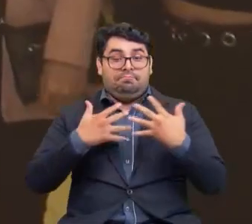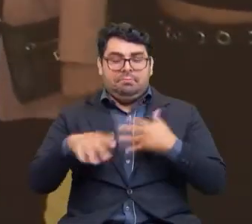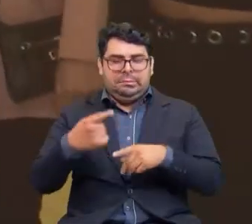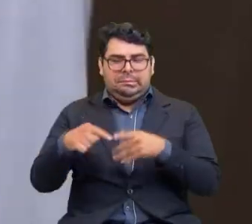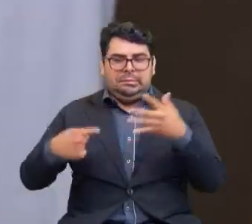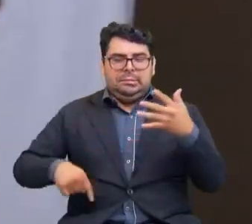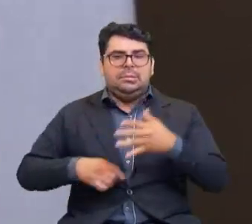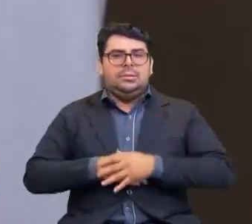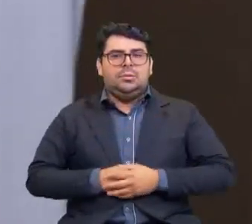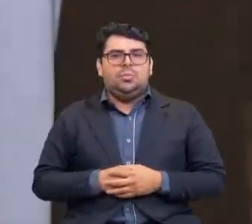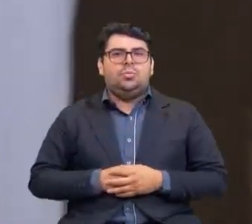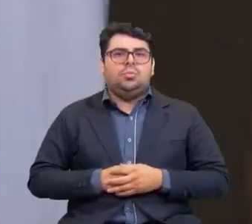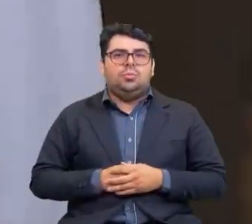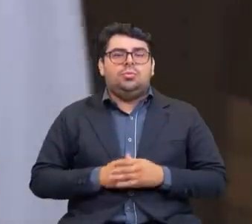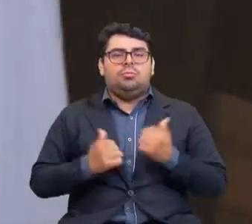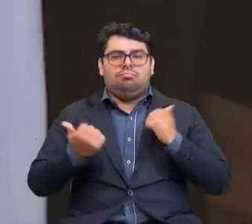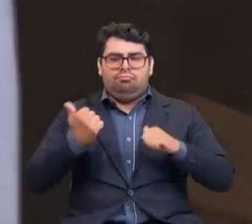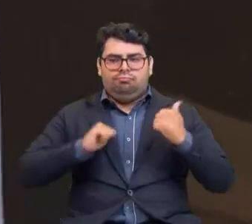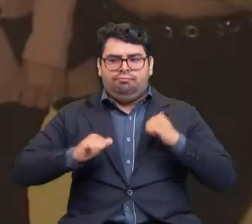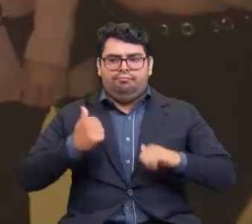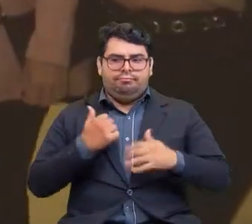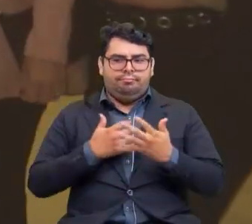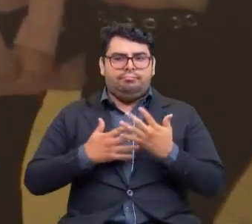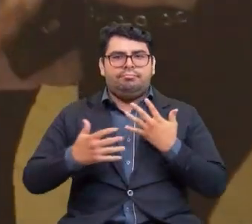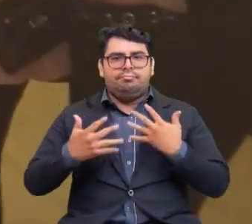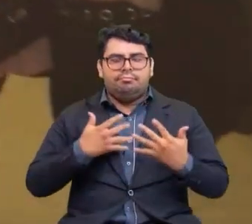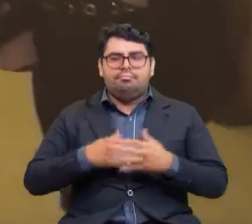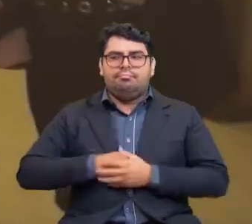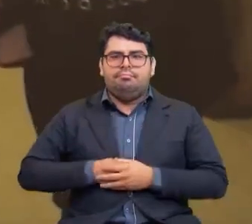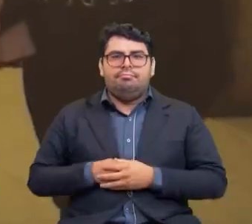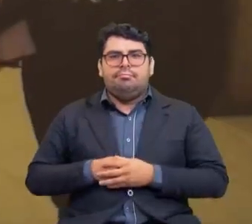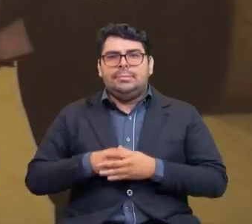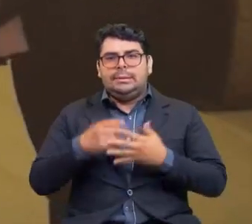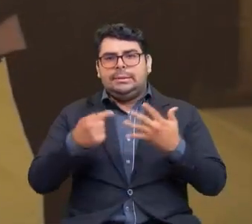Ana María Otálora, Felipe Correa y la dirección de la galardonada Ruth Gaudeli.